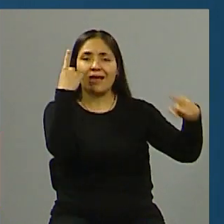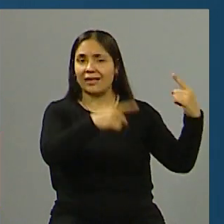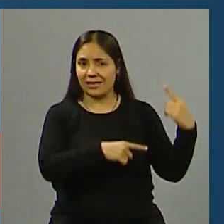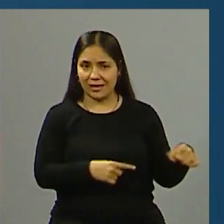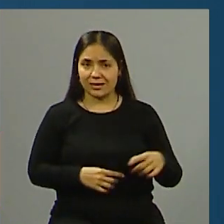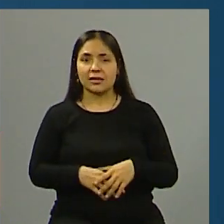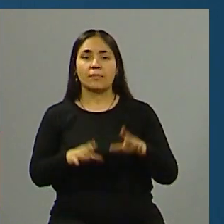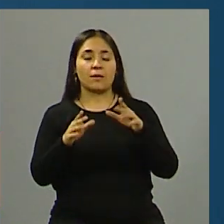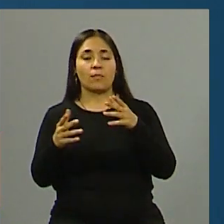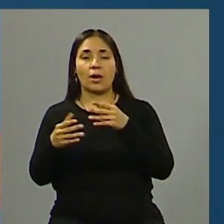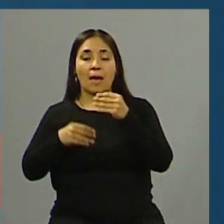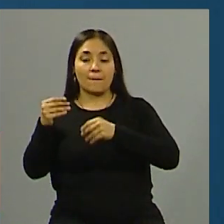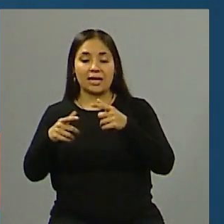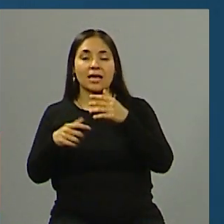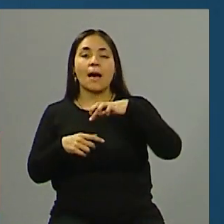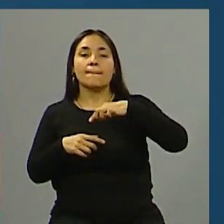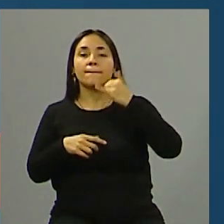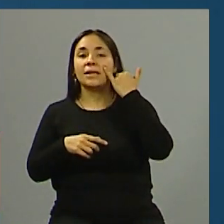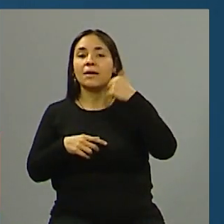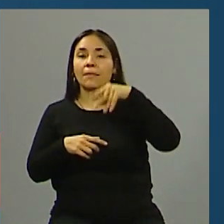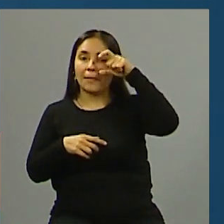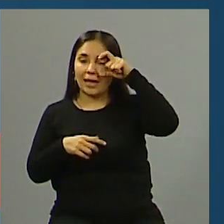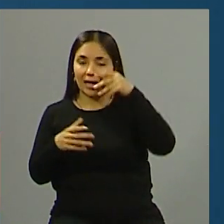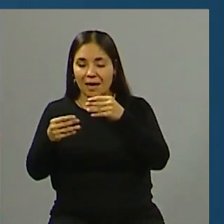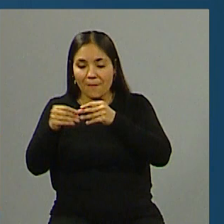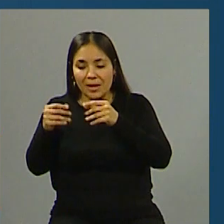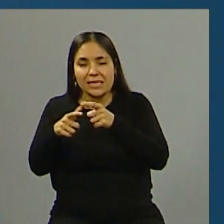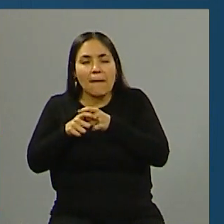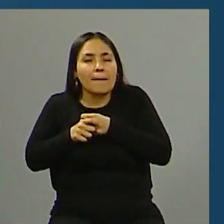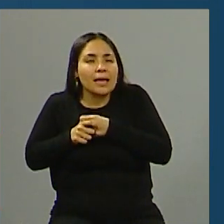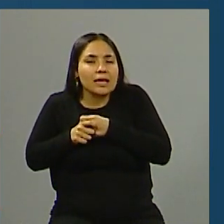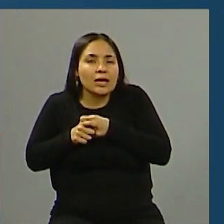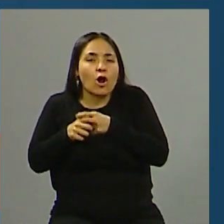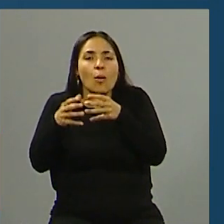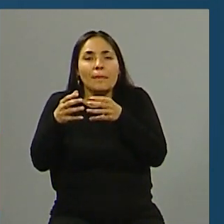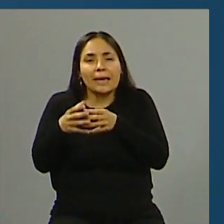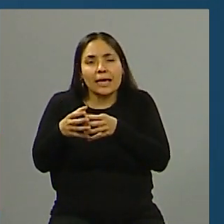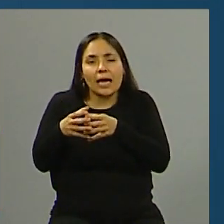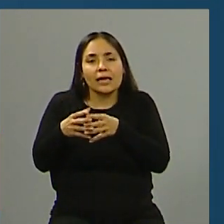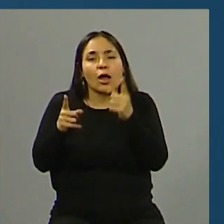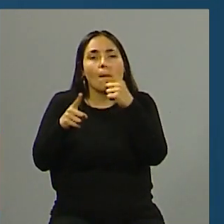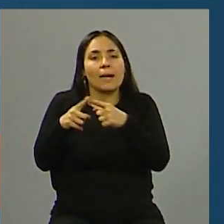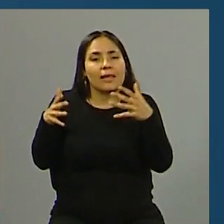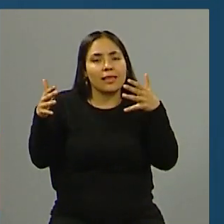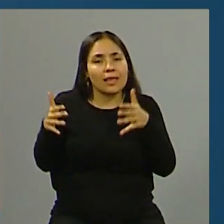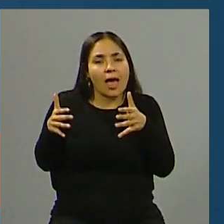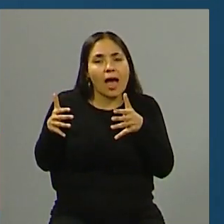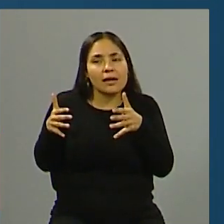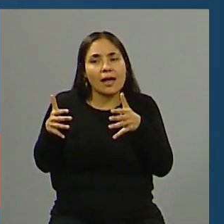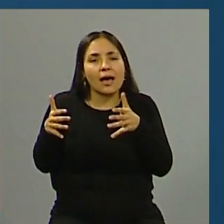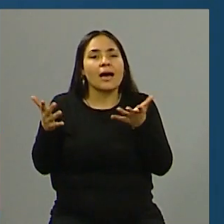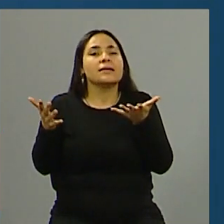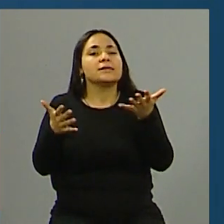es la pyme es la micro, la pequeña, la mediana tramo 1, la mediana tramo 2, y